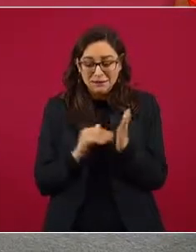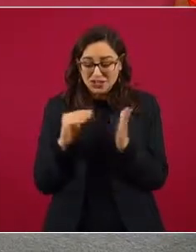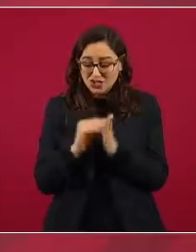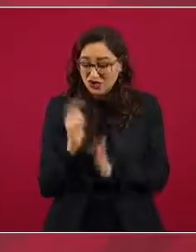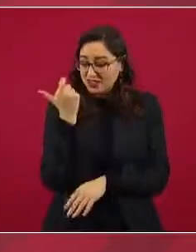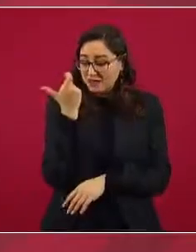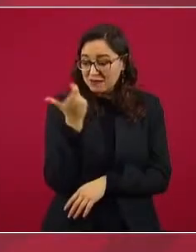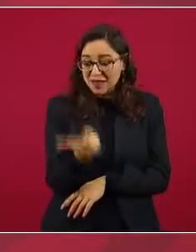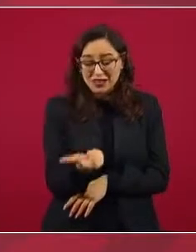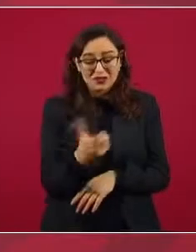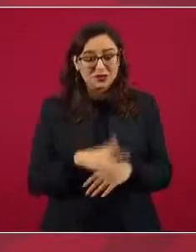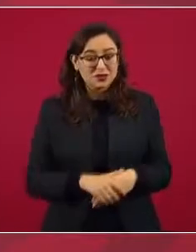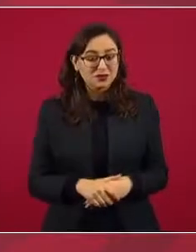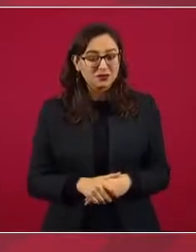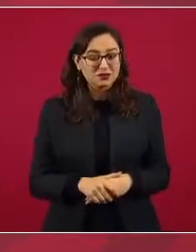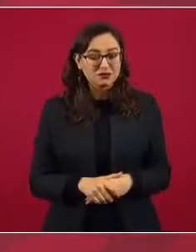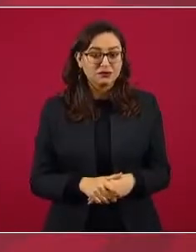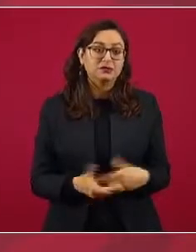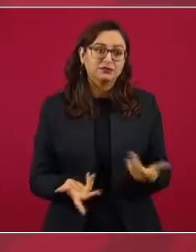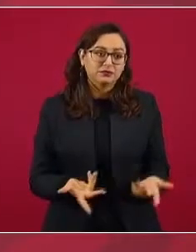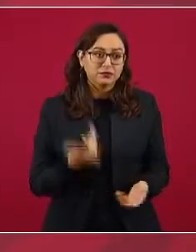pesos.